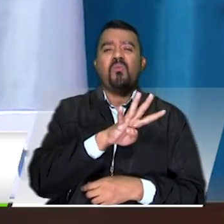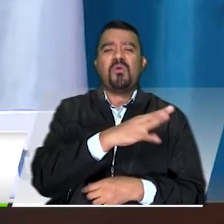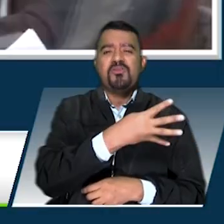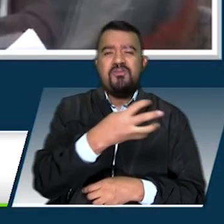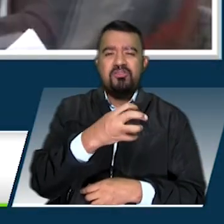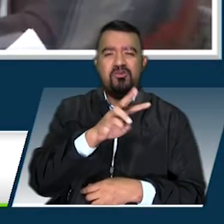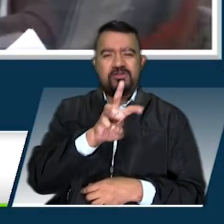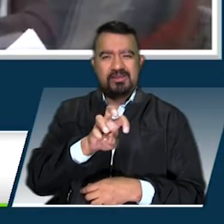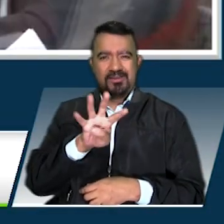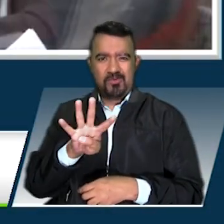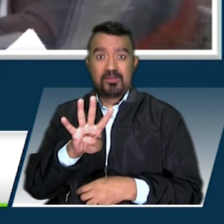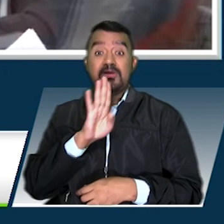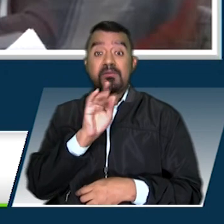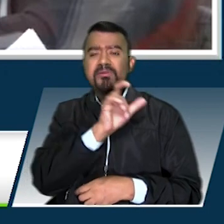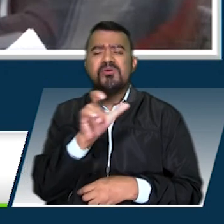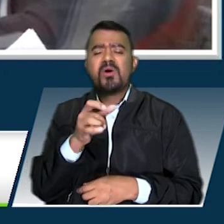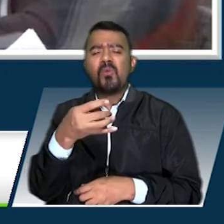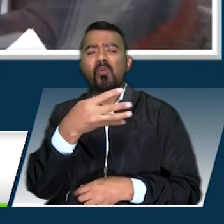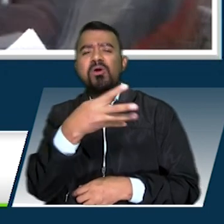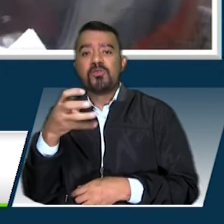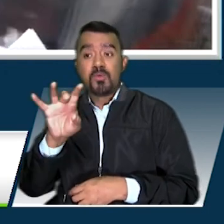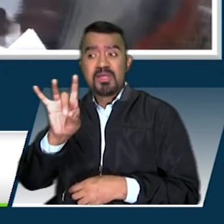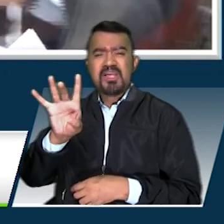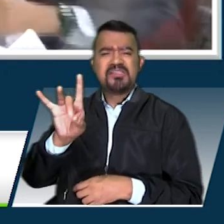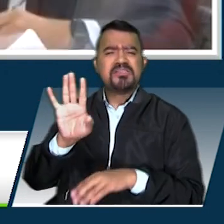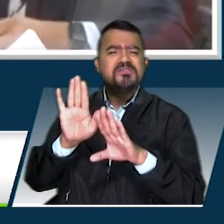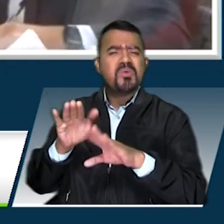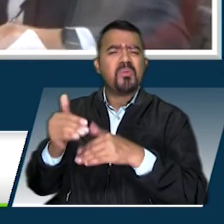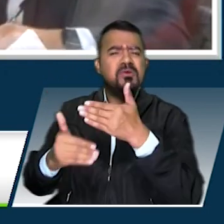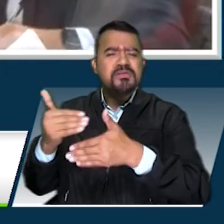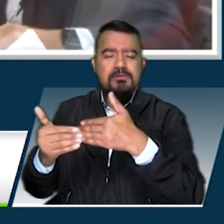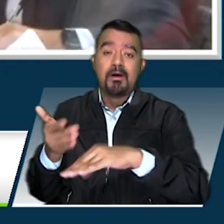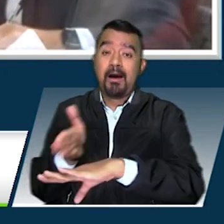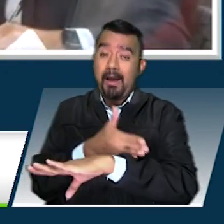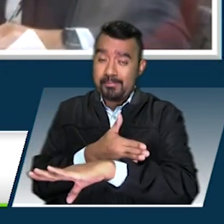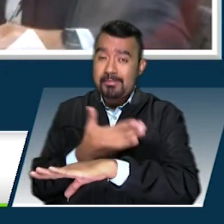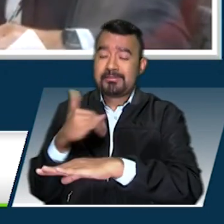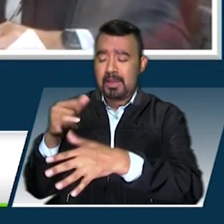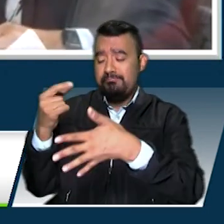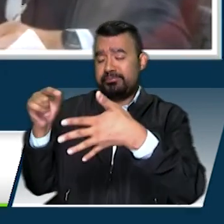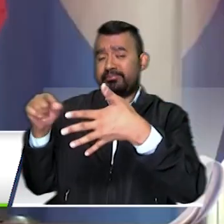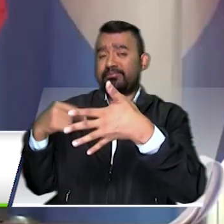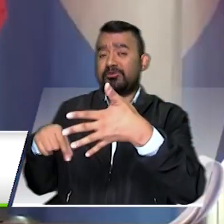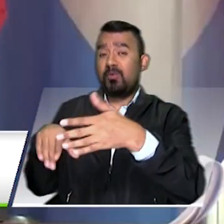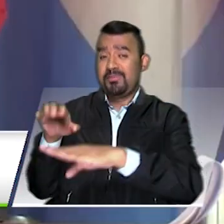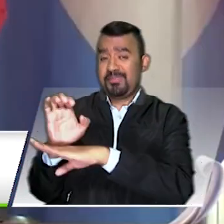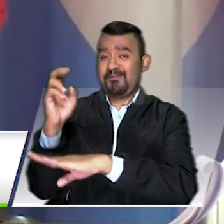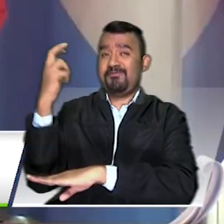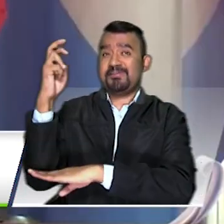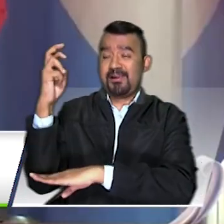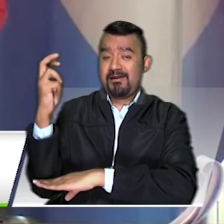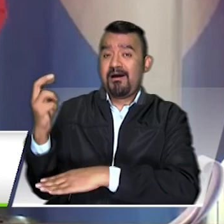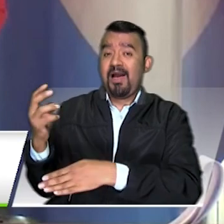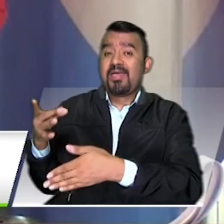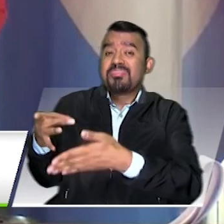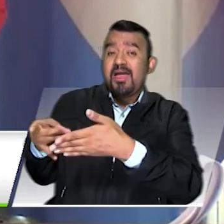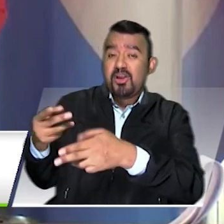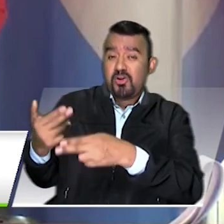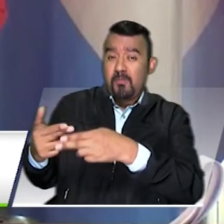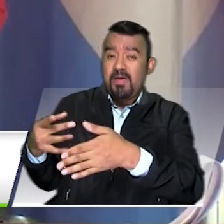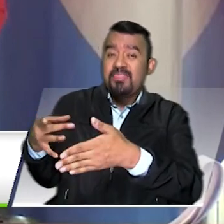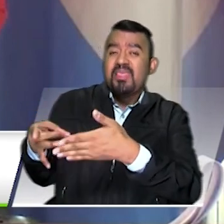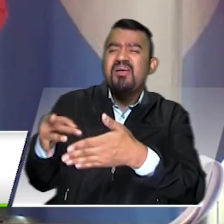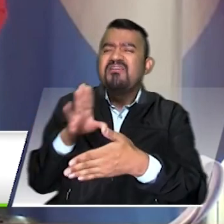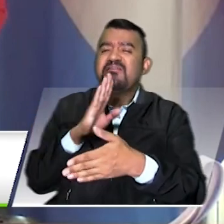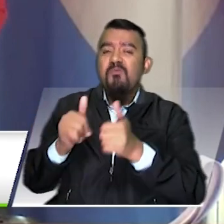415 están vinculados formalmente a distintos procesos judiciales en la fiscalía general aseguran que se trata de generales de la república